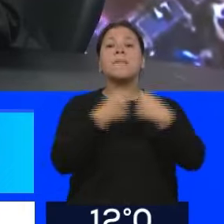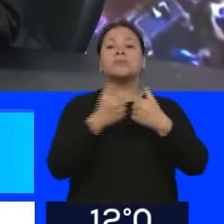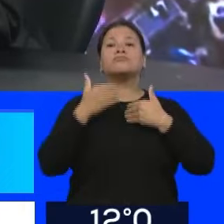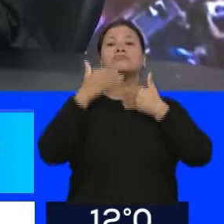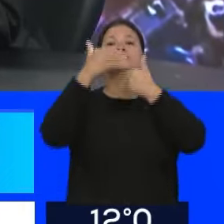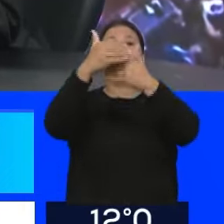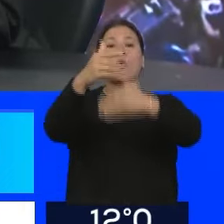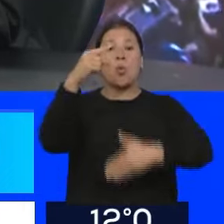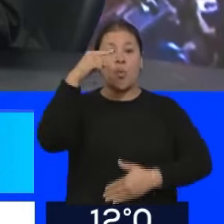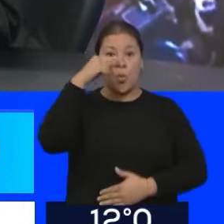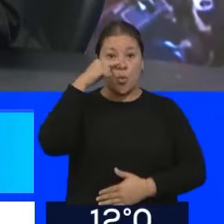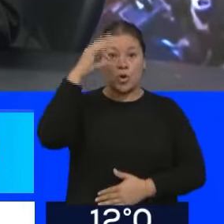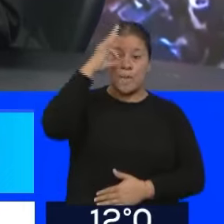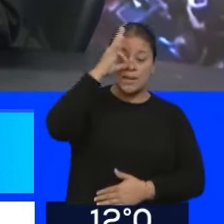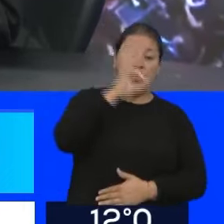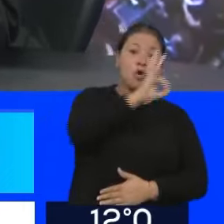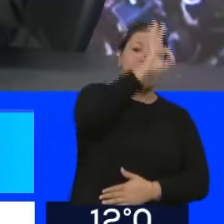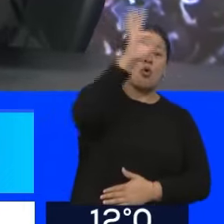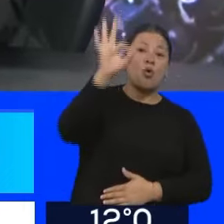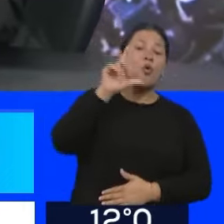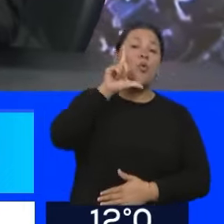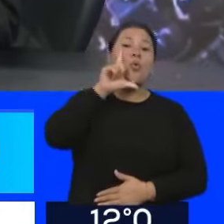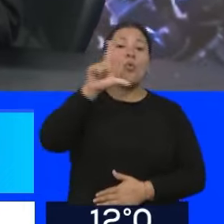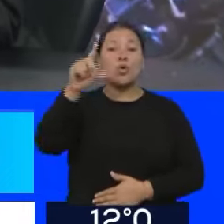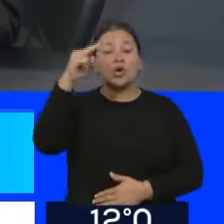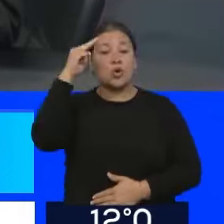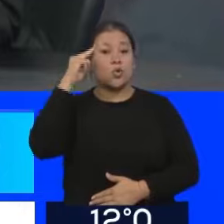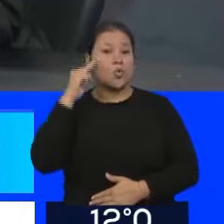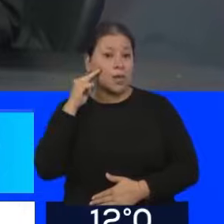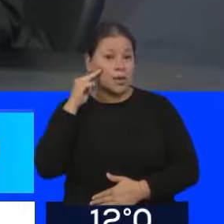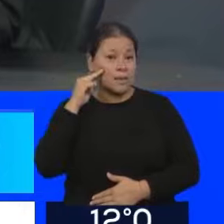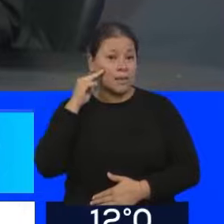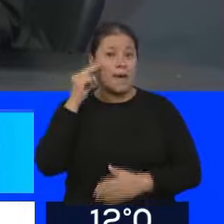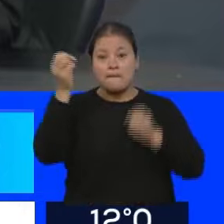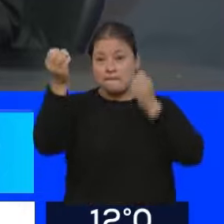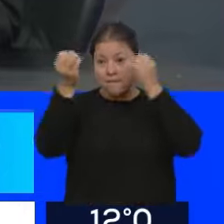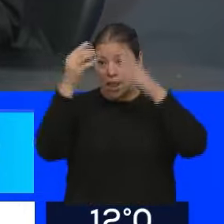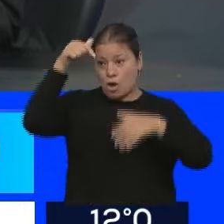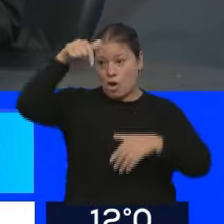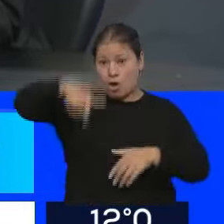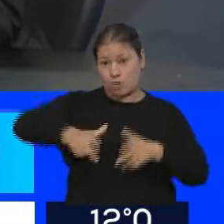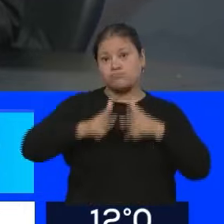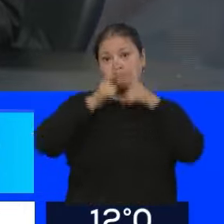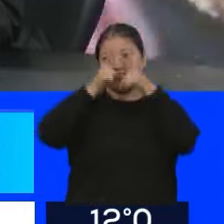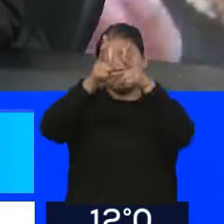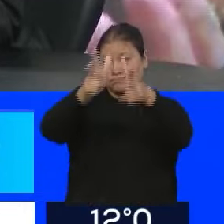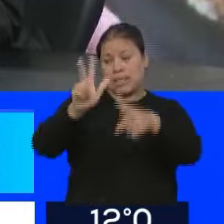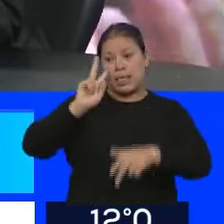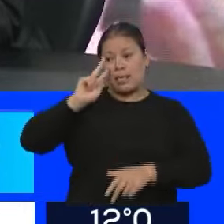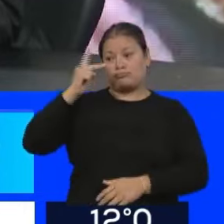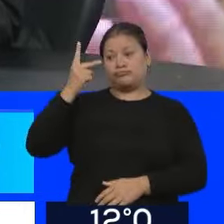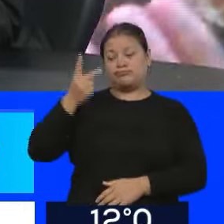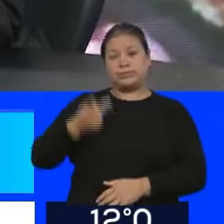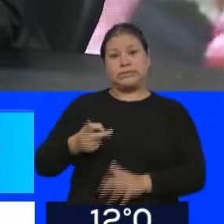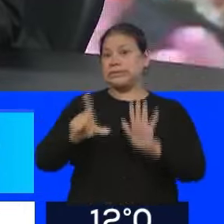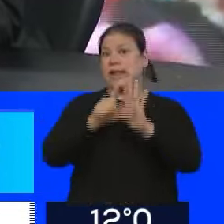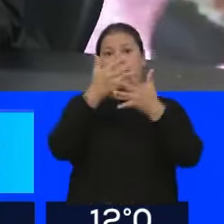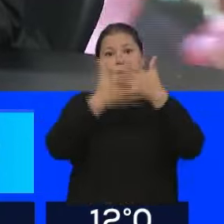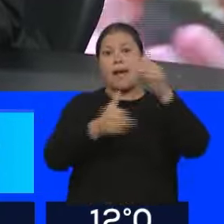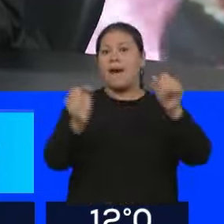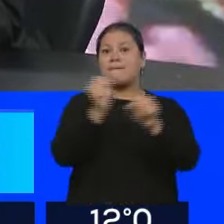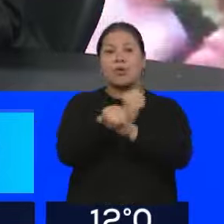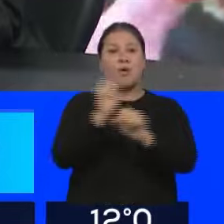junio, probablemente, o el 9 de julio. Esto lo ha dicho hoy el presidente Milei, ha reconocido que no se va a llegar con la ley bases, y lo que él